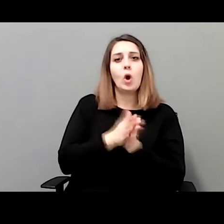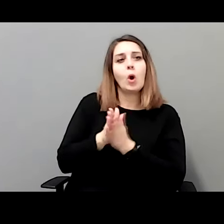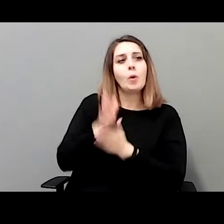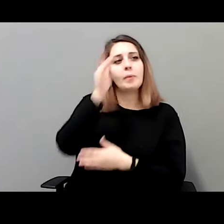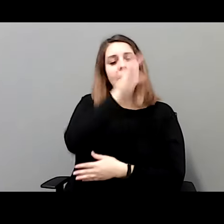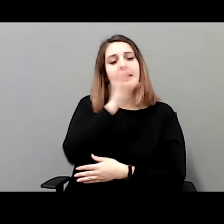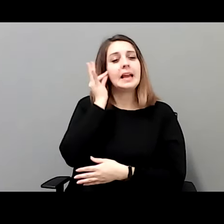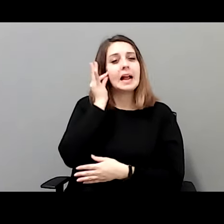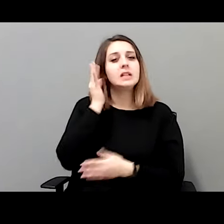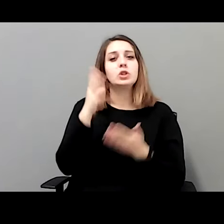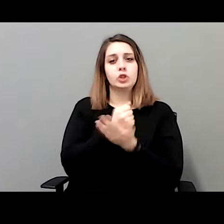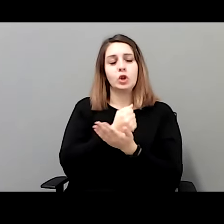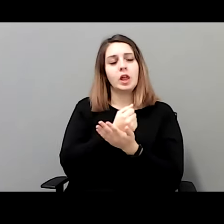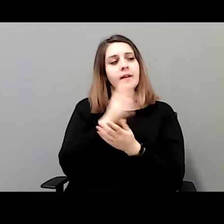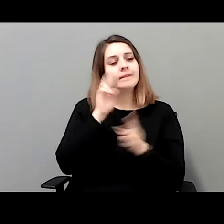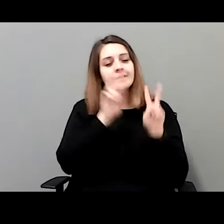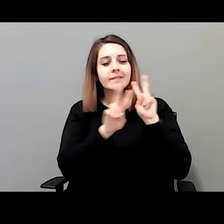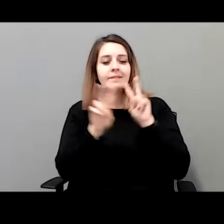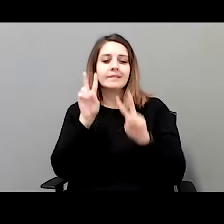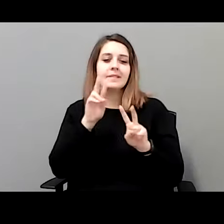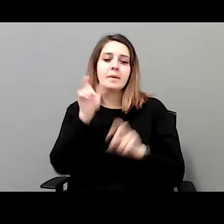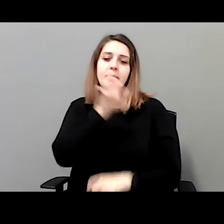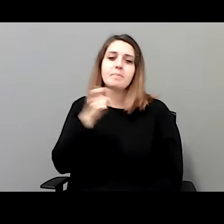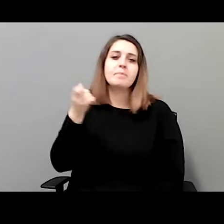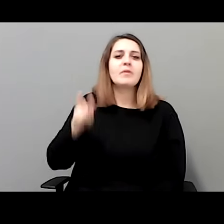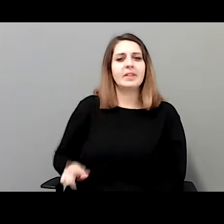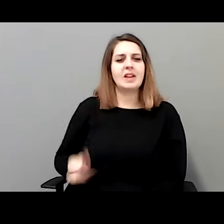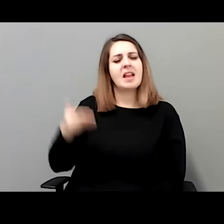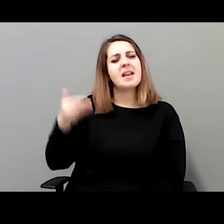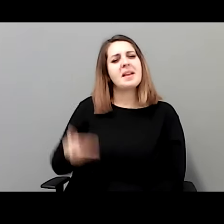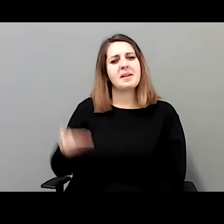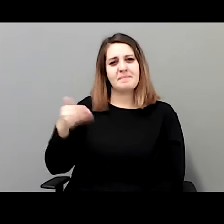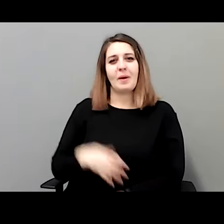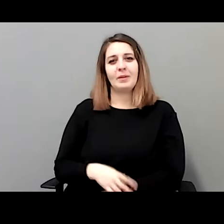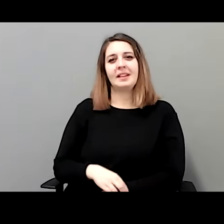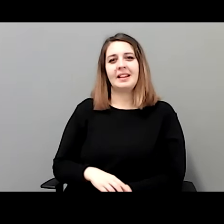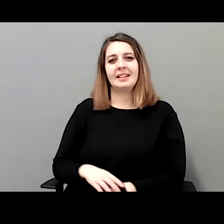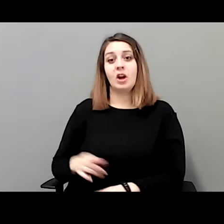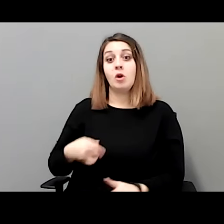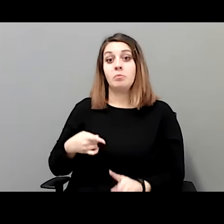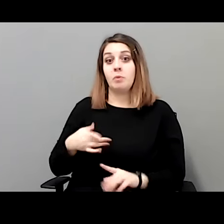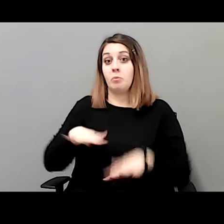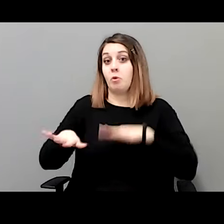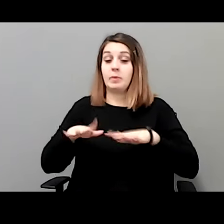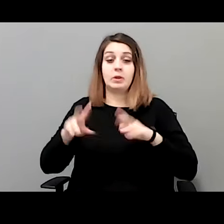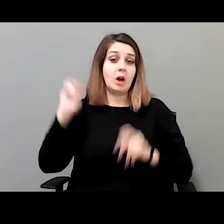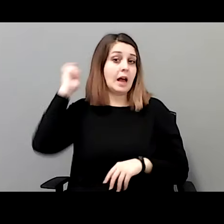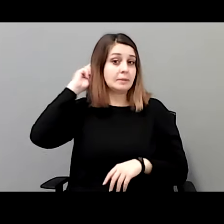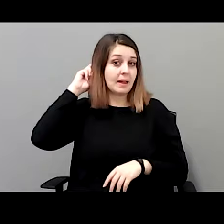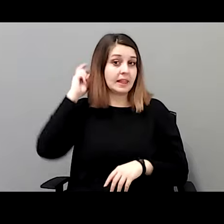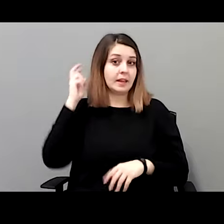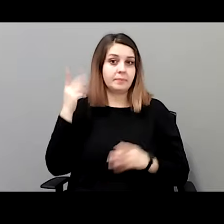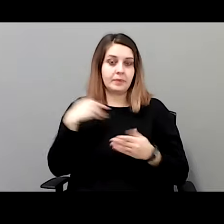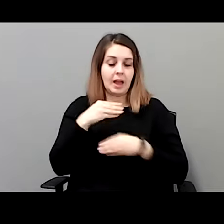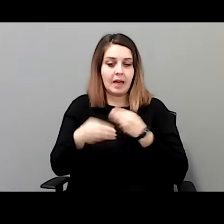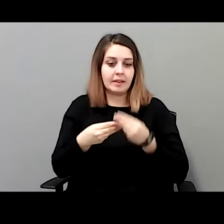compañeras, viendo a todas las profesionales tan importantes para todo el movimiento ASPACE. ¿Qué hacemos sin